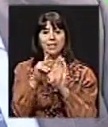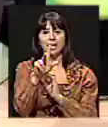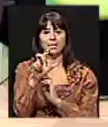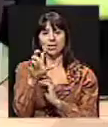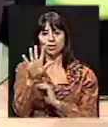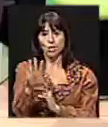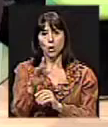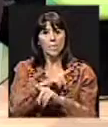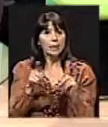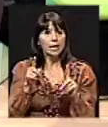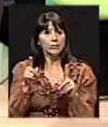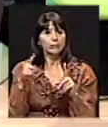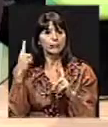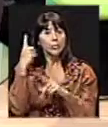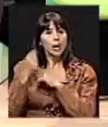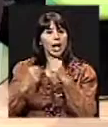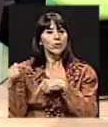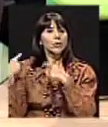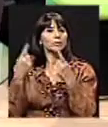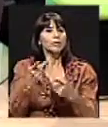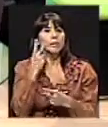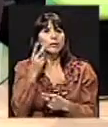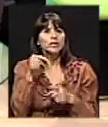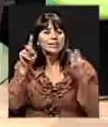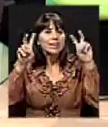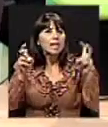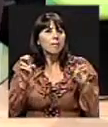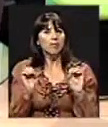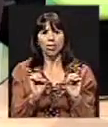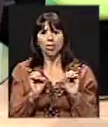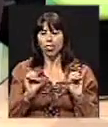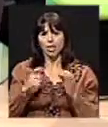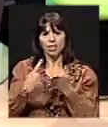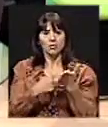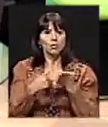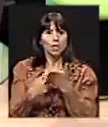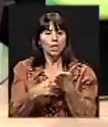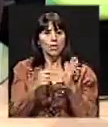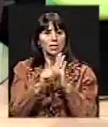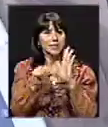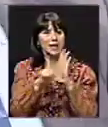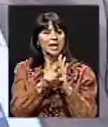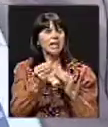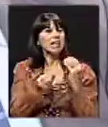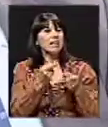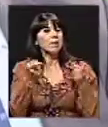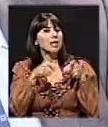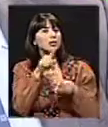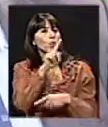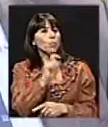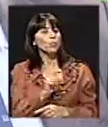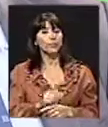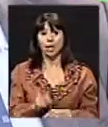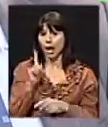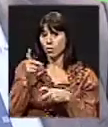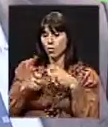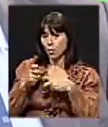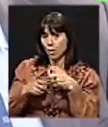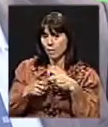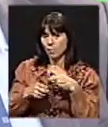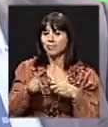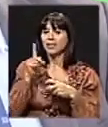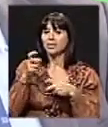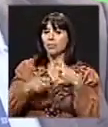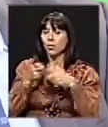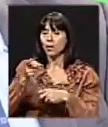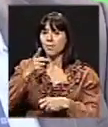Sin embargo, un año después vemos que no fue tema ni siquiera discutido en la Asamblea. ¿Qué fue lo que pasó? Hay un problema, y es un problema que